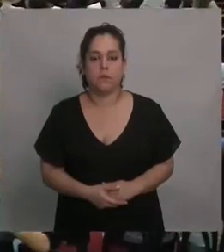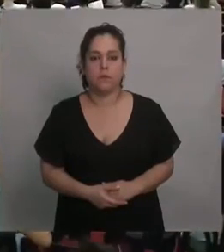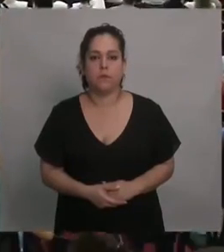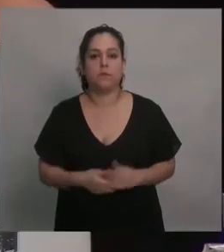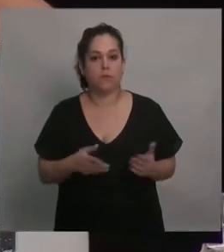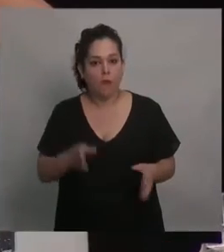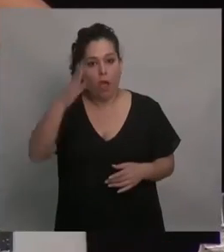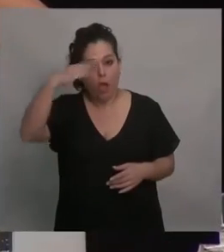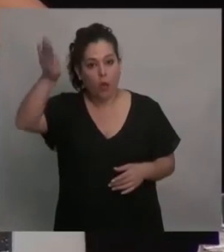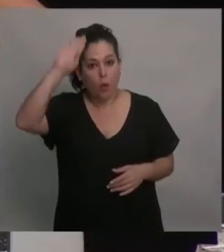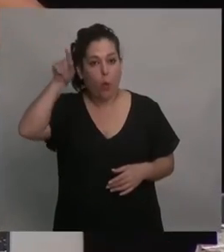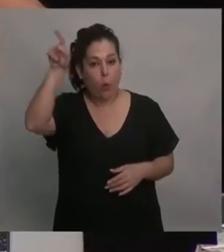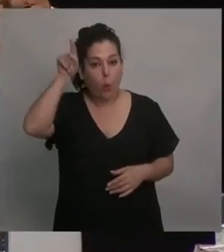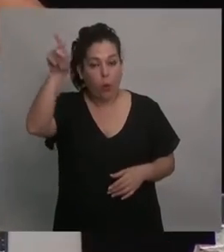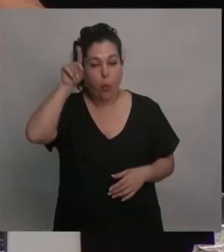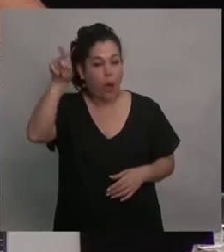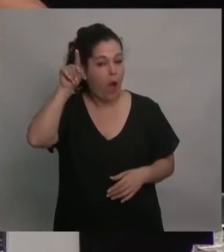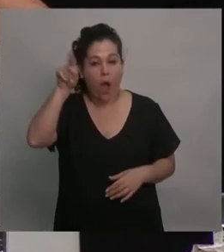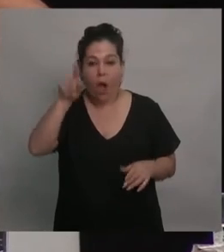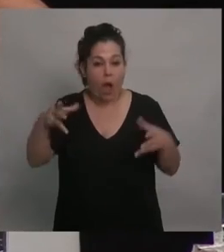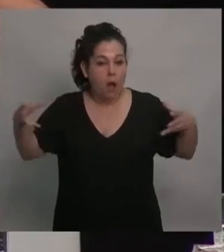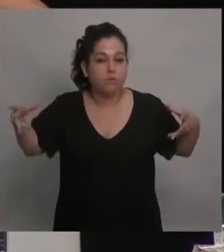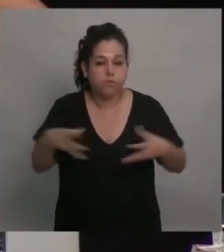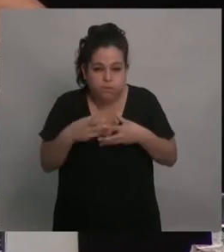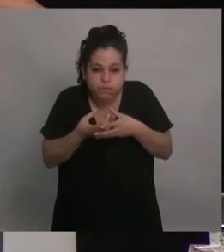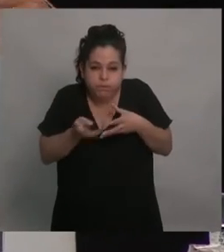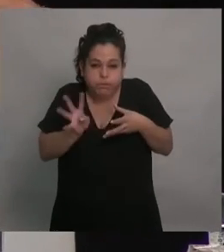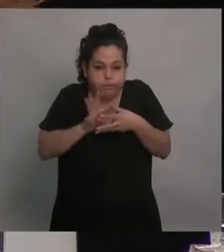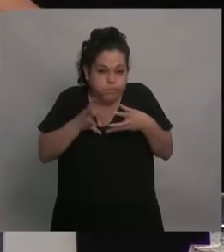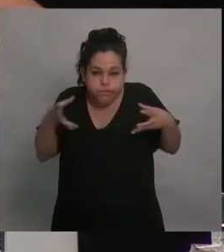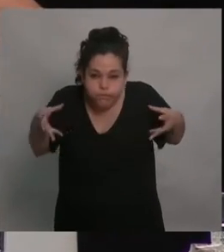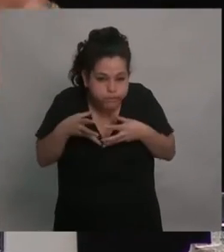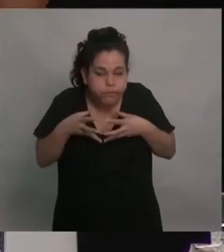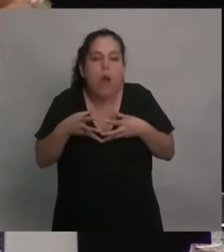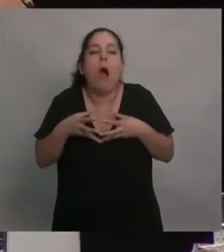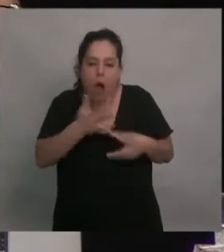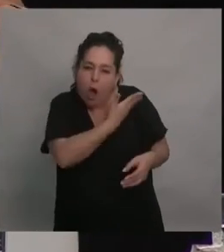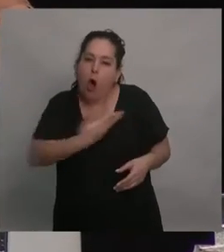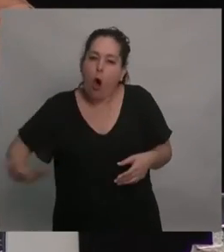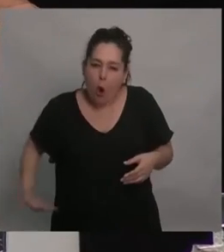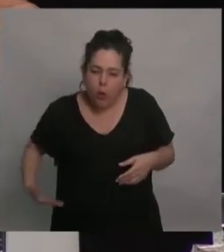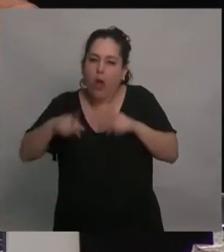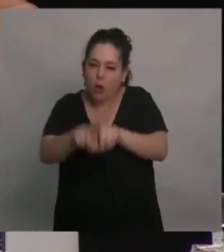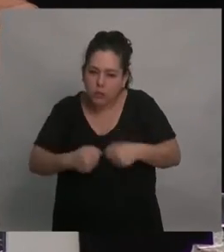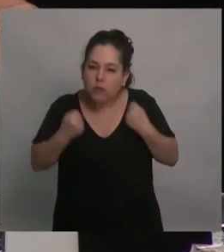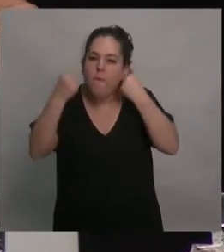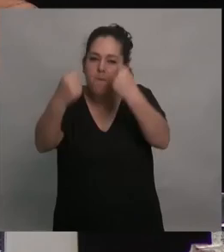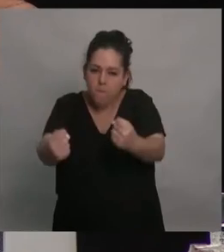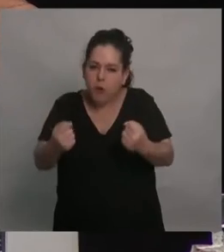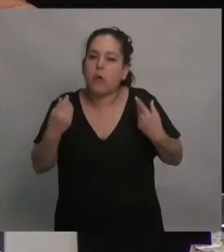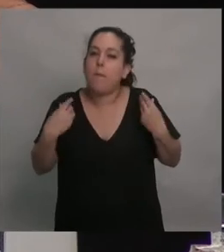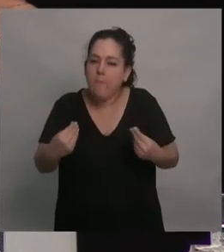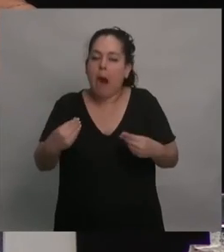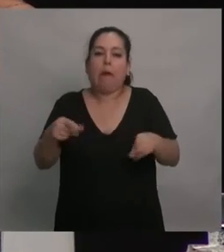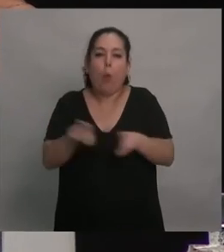En Cuba, a pesar del bloqueo, nuestro gobierno hace unos grandes esfuerzos para que no